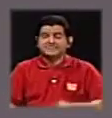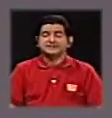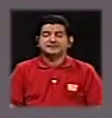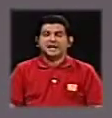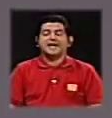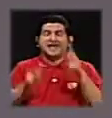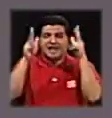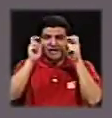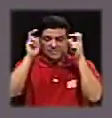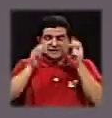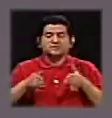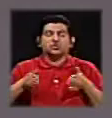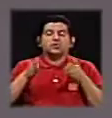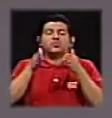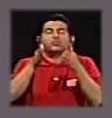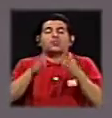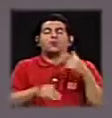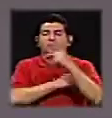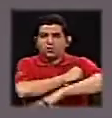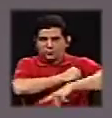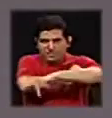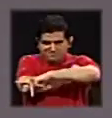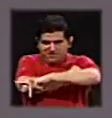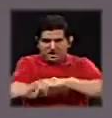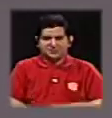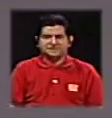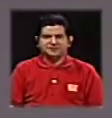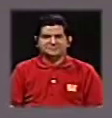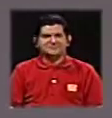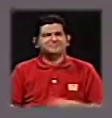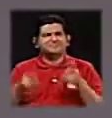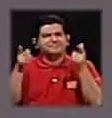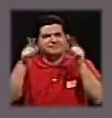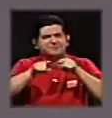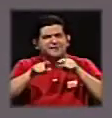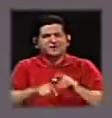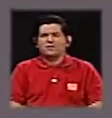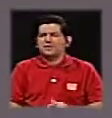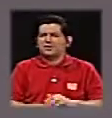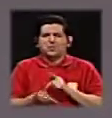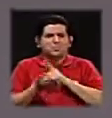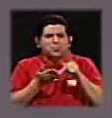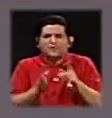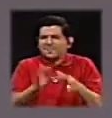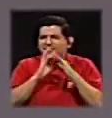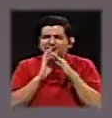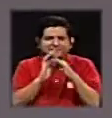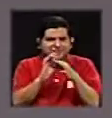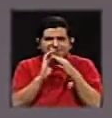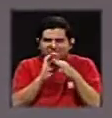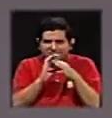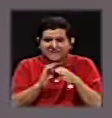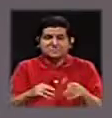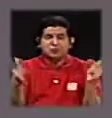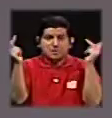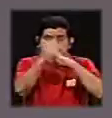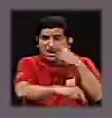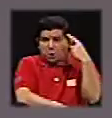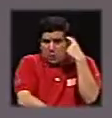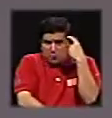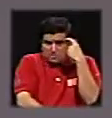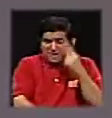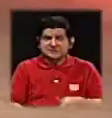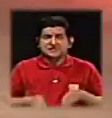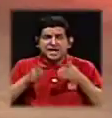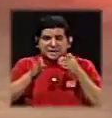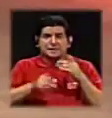la percepción del rumbo al país, que es un fenómeno intrínsecamente relacionado. Cuanto peor piense que está